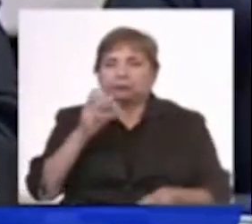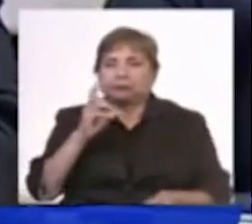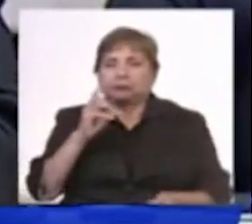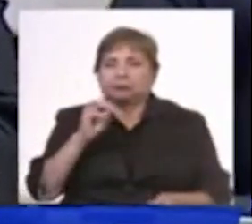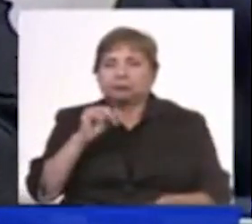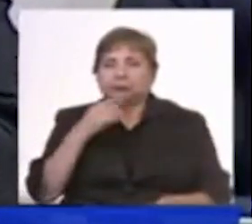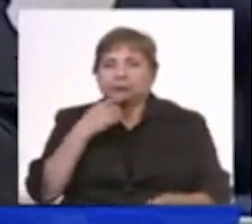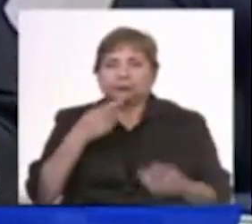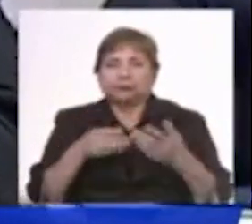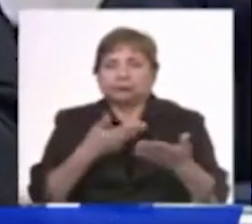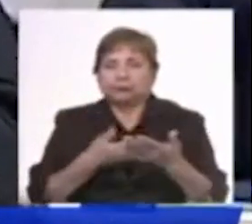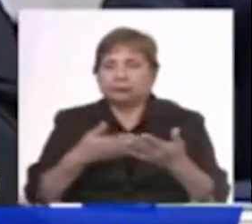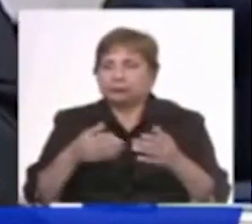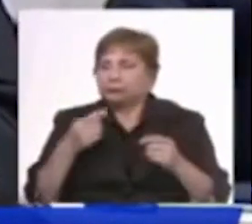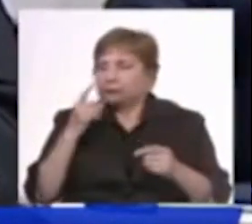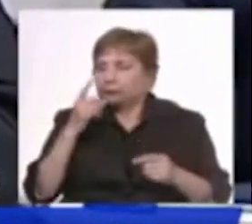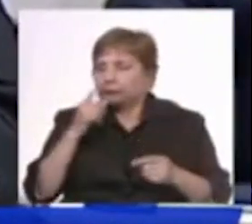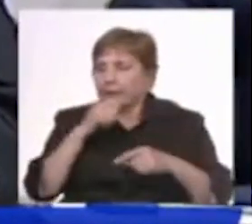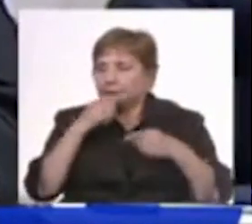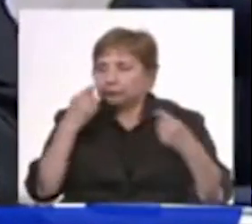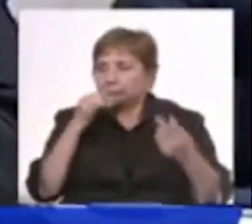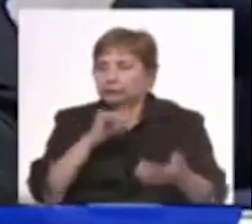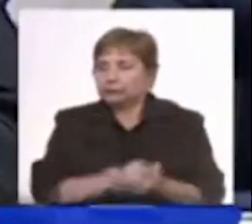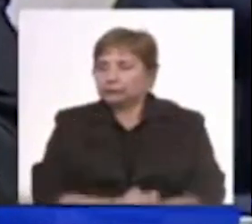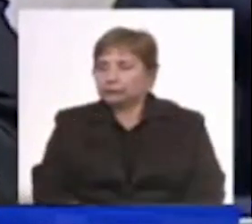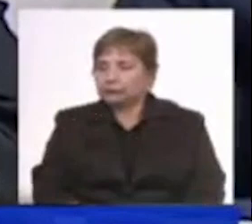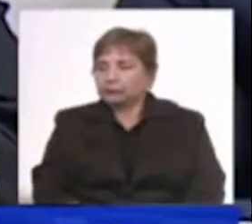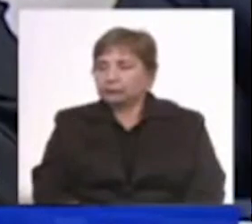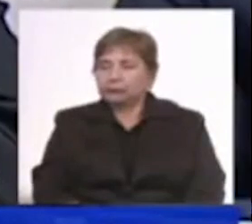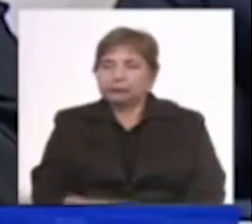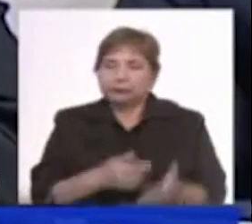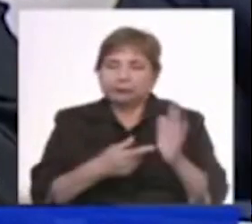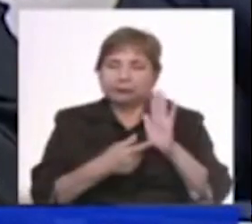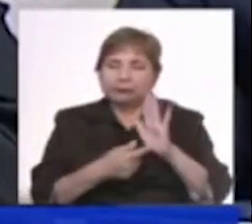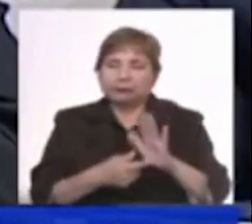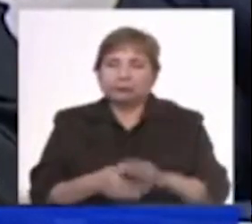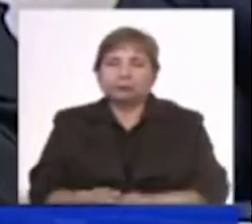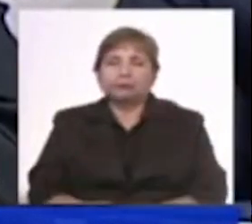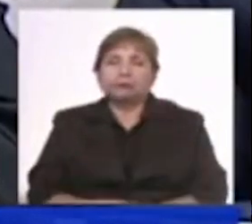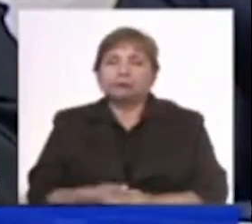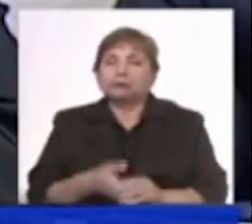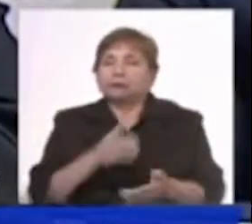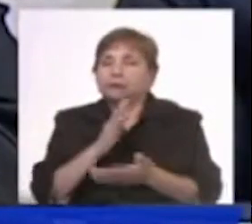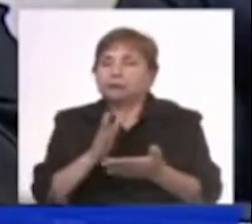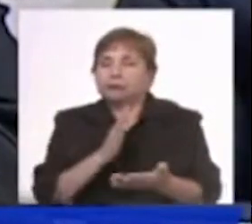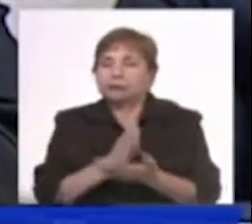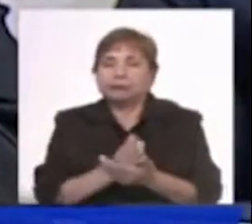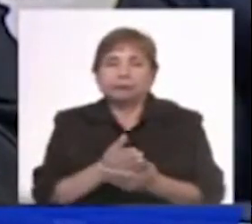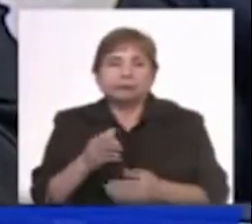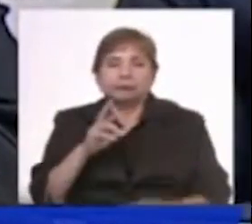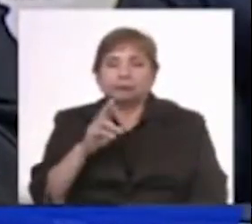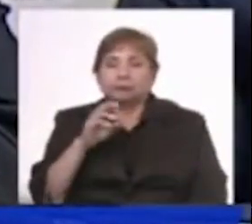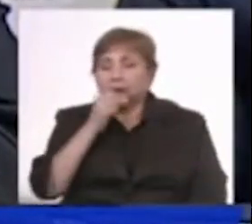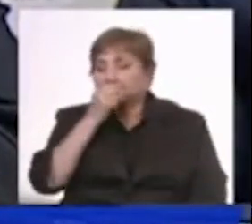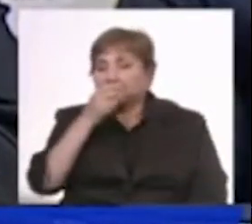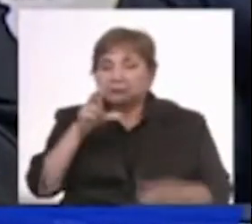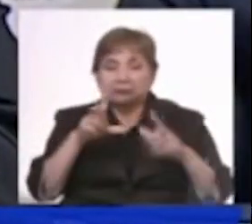En primer lugar, una vez que se presentó el problema o el reportaje,